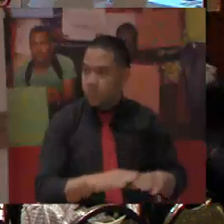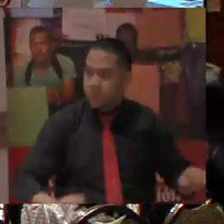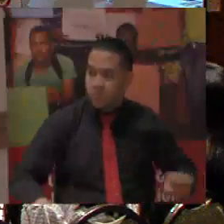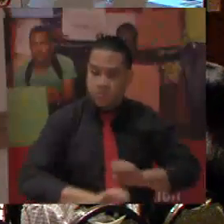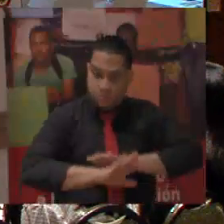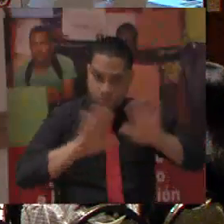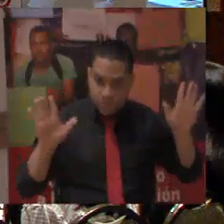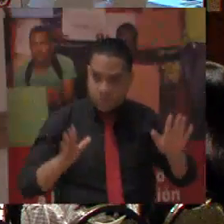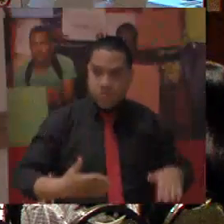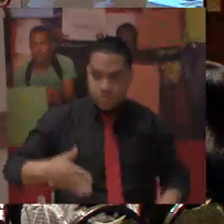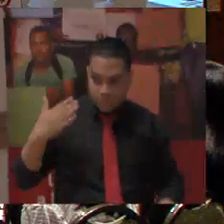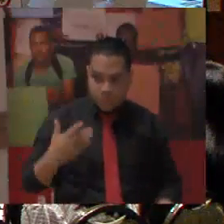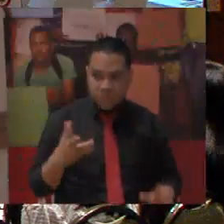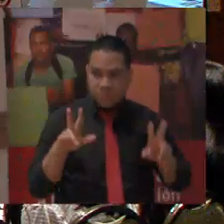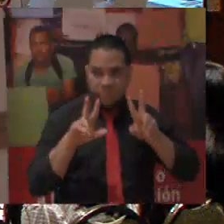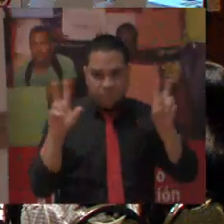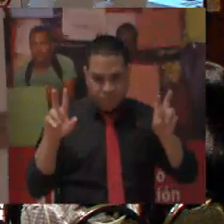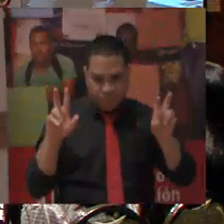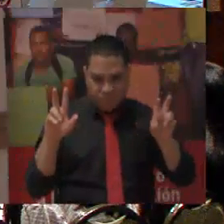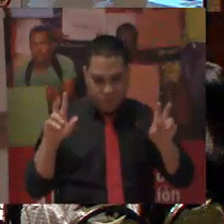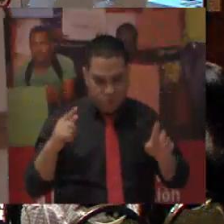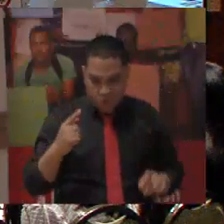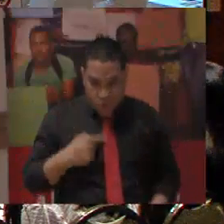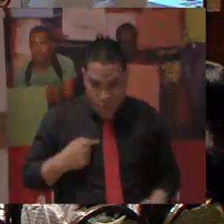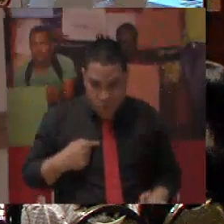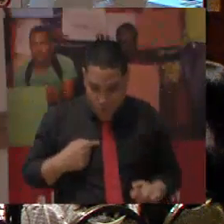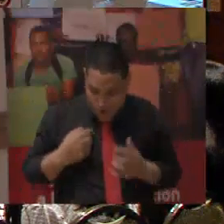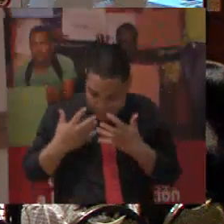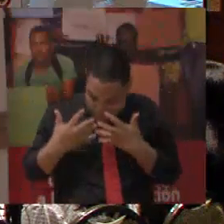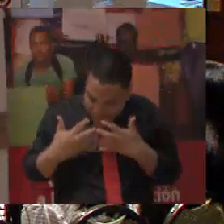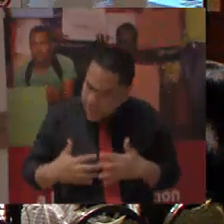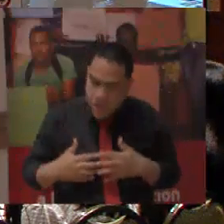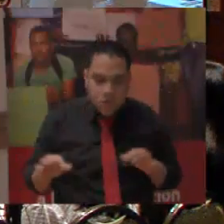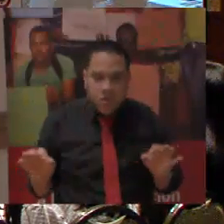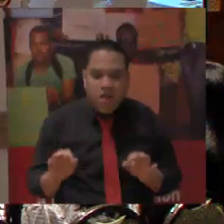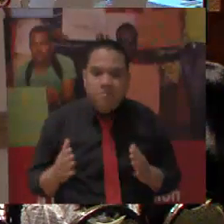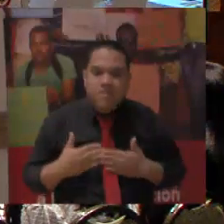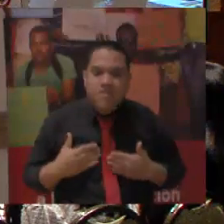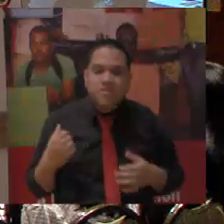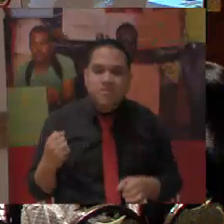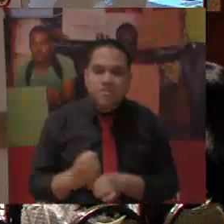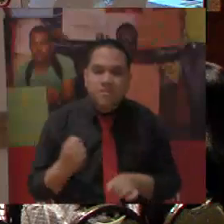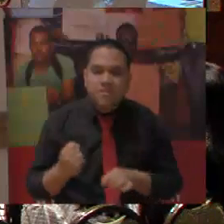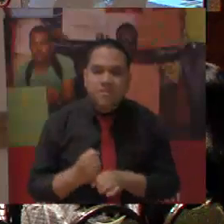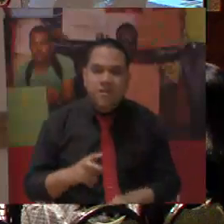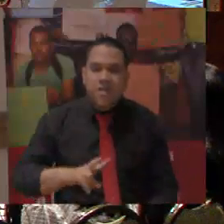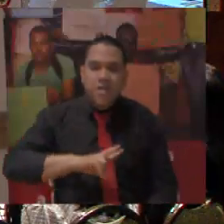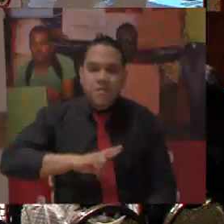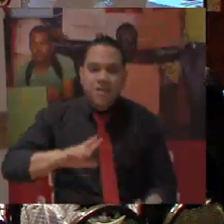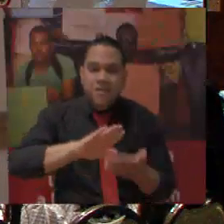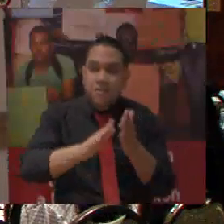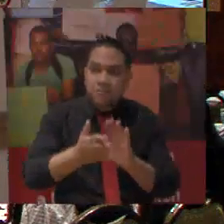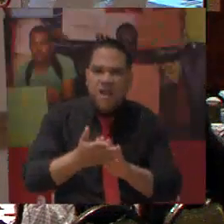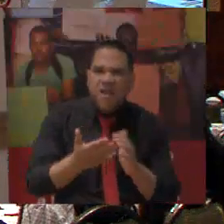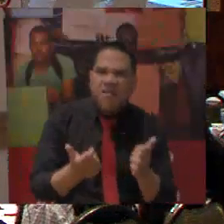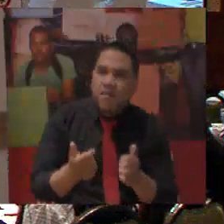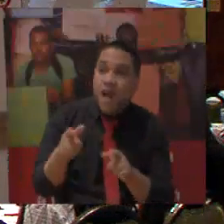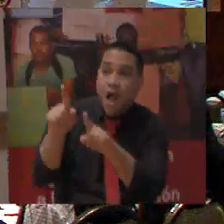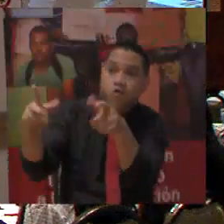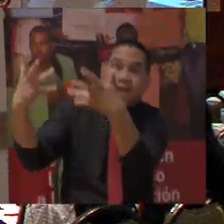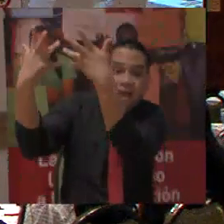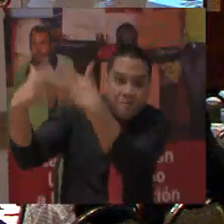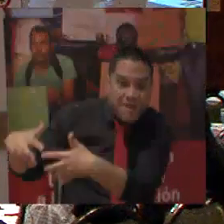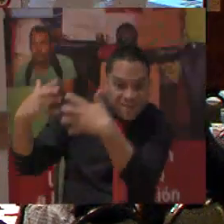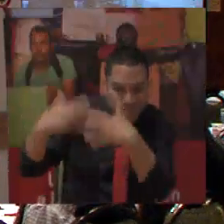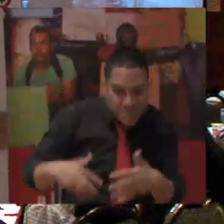Alejandro, ahorita lo hablábamos aquí, yo tampoco soy empresario, mi trabajo desde Valle en Paz es gastarme la plata de los empresarios bien gastada, eso es